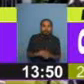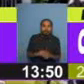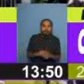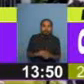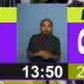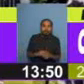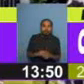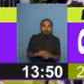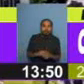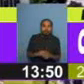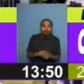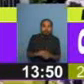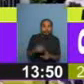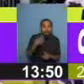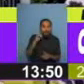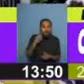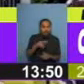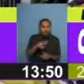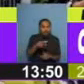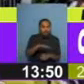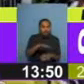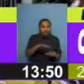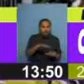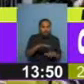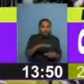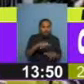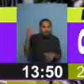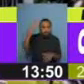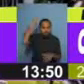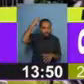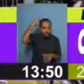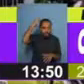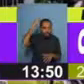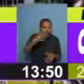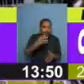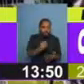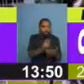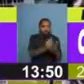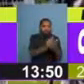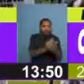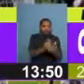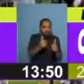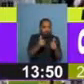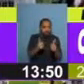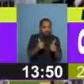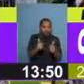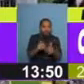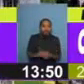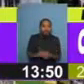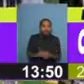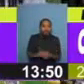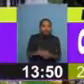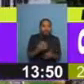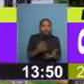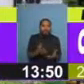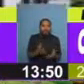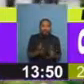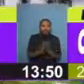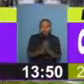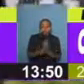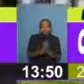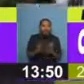aquí veo al movimiento Evita muy presente, pongamos toda la fuerza para acompañar a